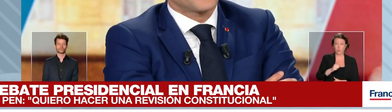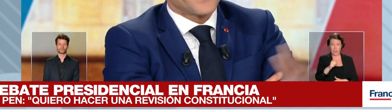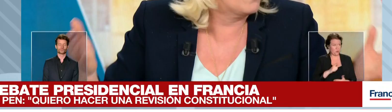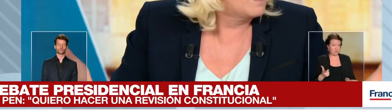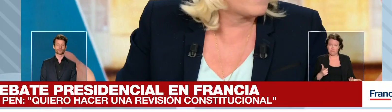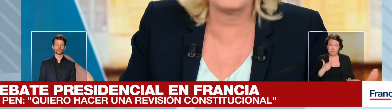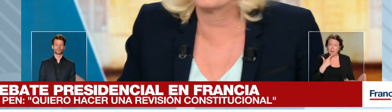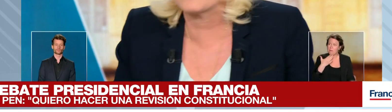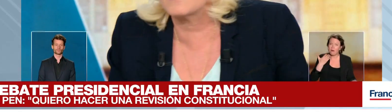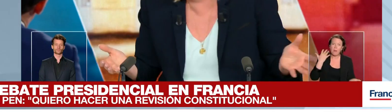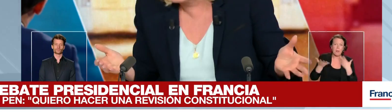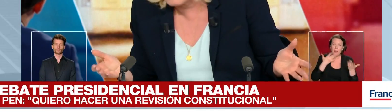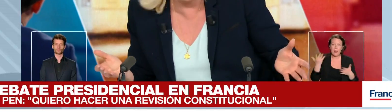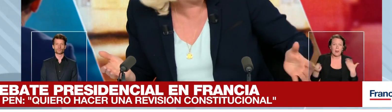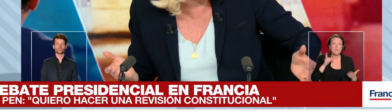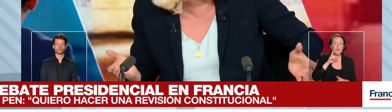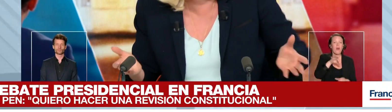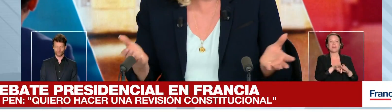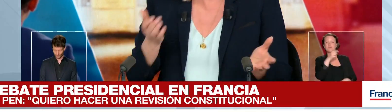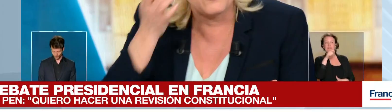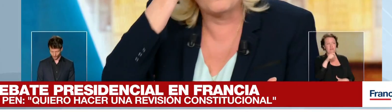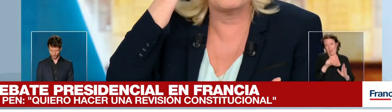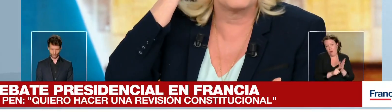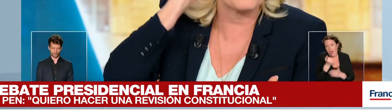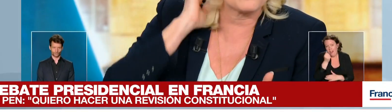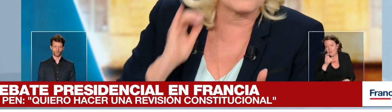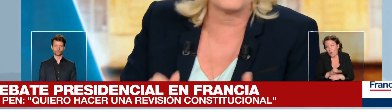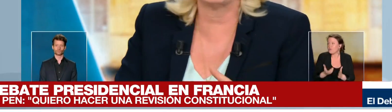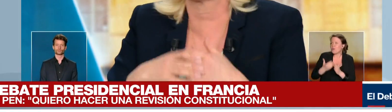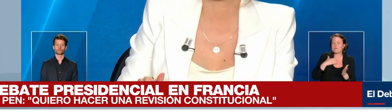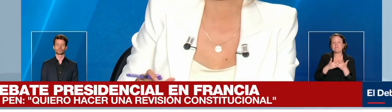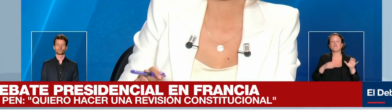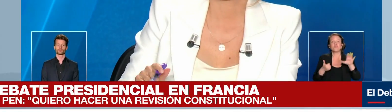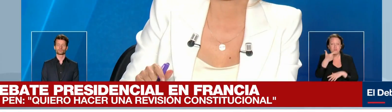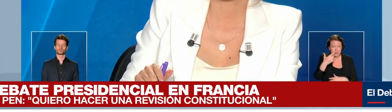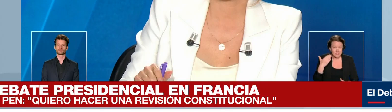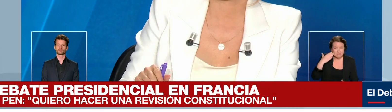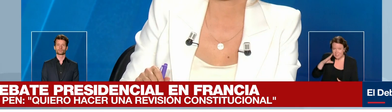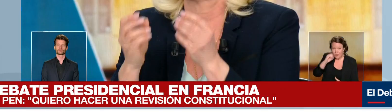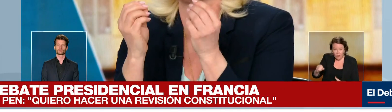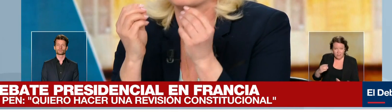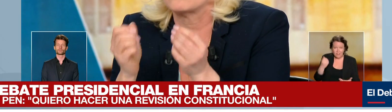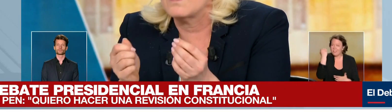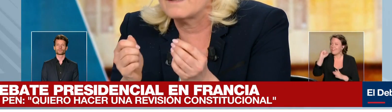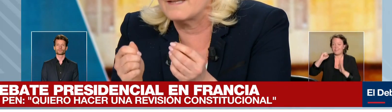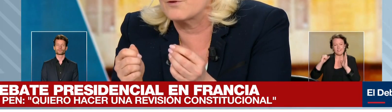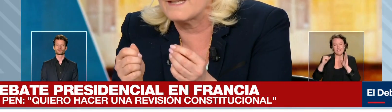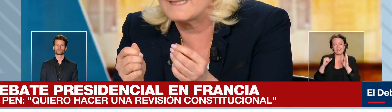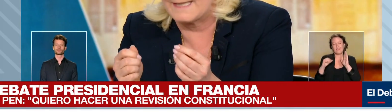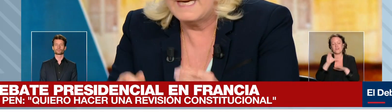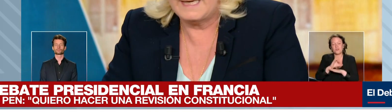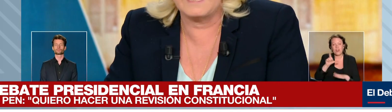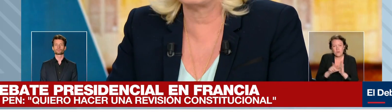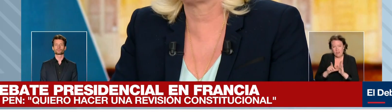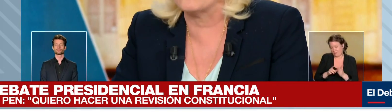estaríamos discutiendo de nada, porque entonces la elección presidencial sería ilegal desde 1962. O sea que, por supuesto que